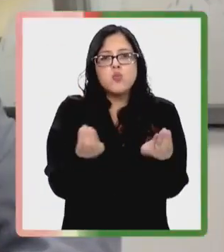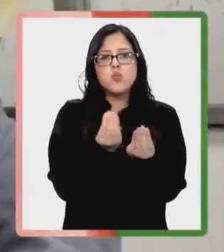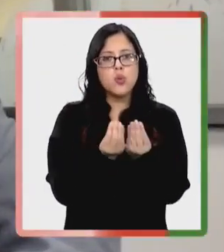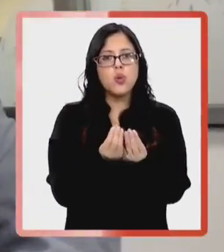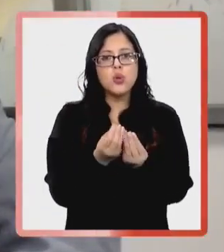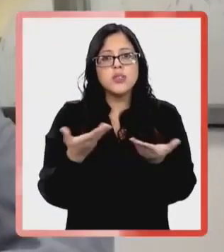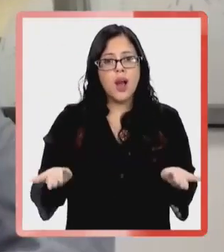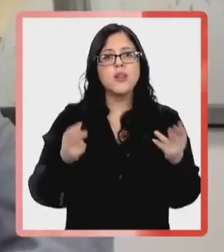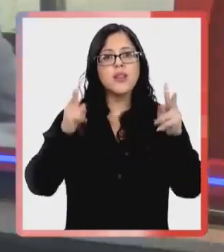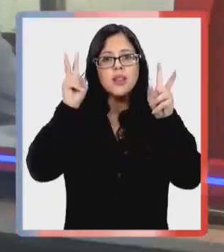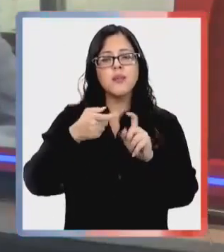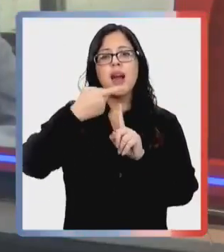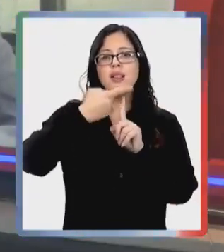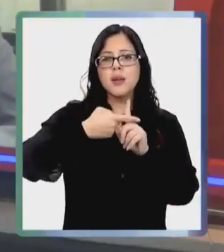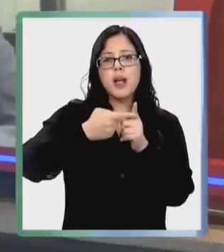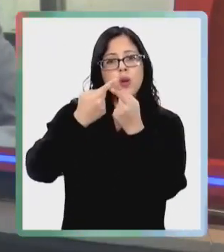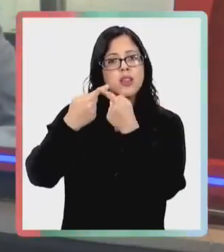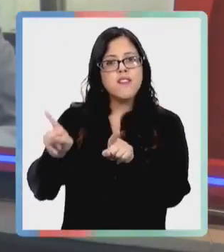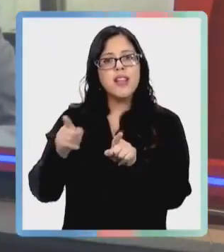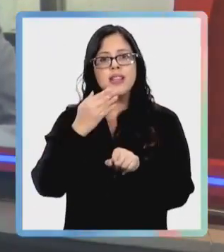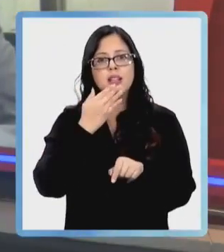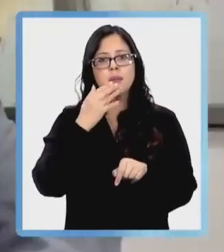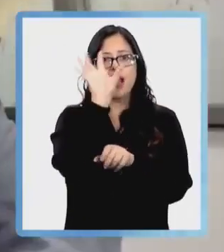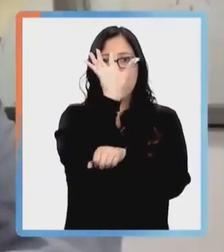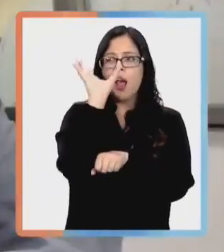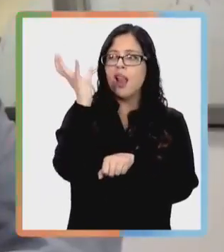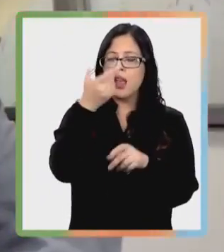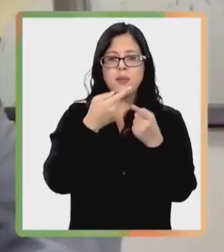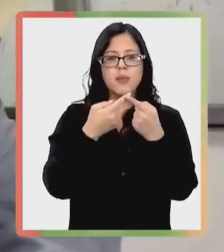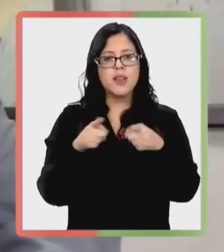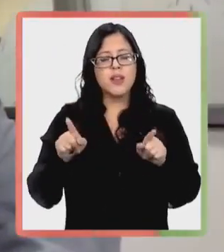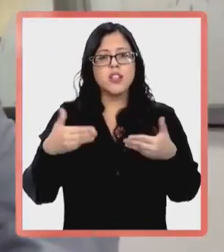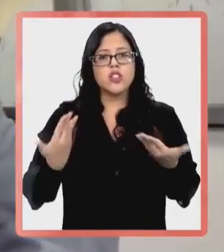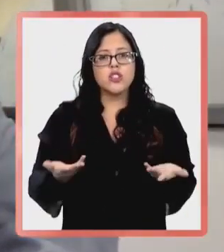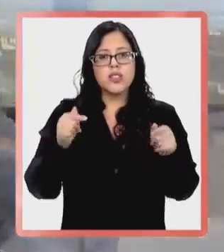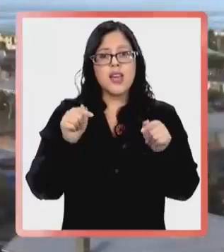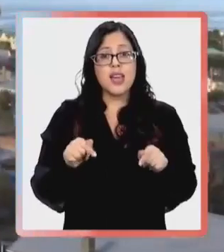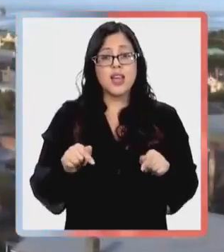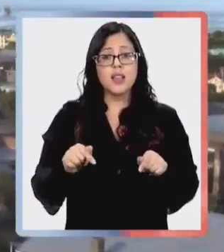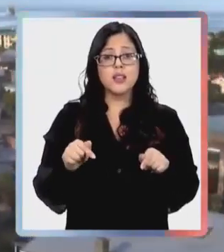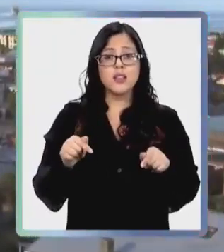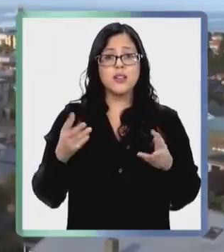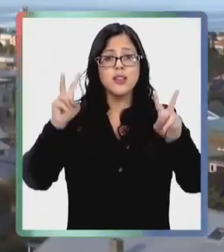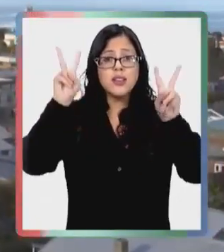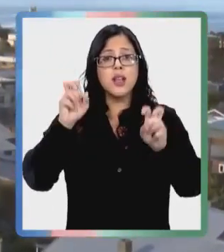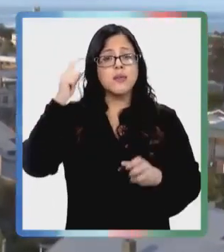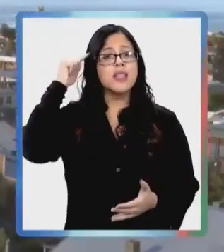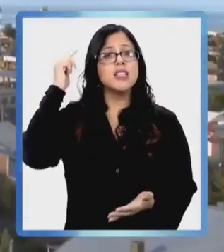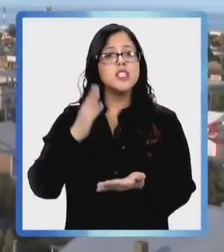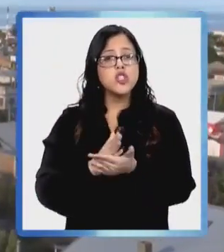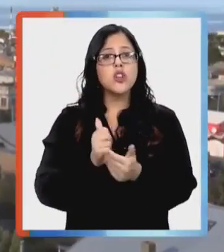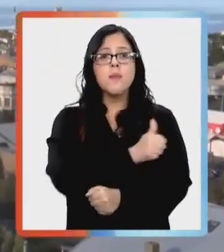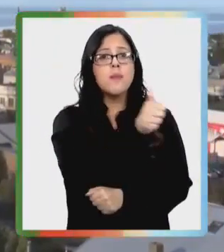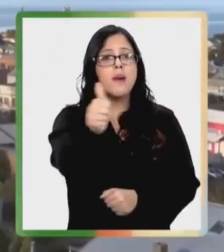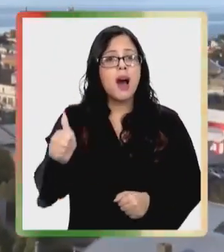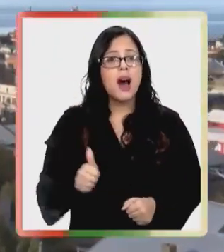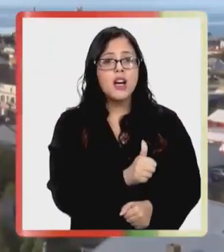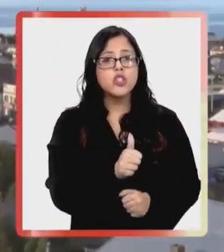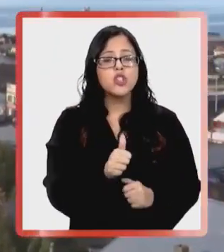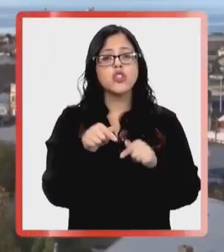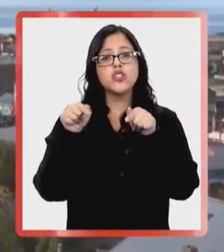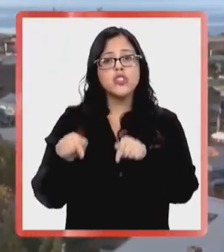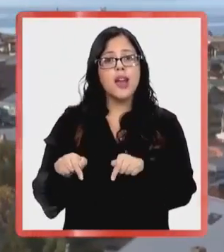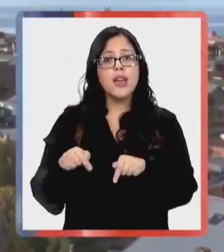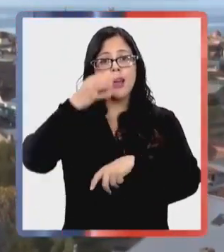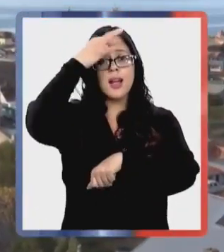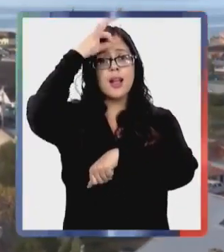era enorme, a pesar de la temperatura diferente, el clima diferente. Por lo tanto, estas medidas son universales